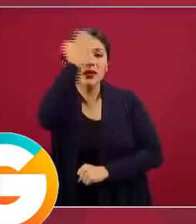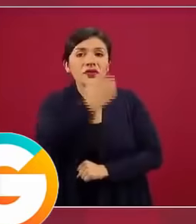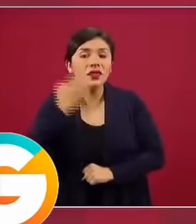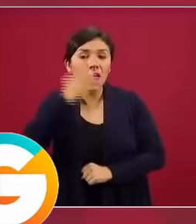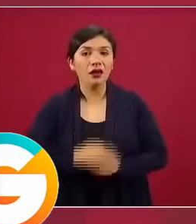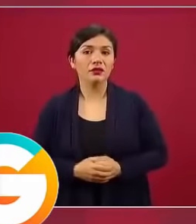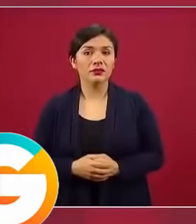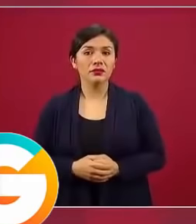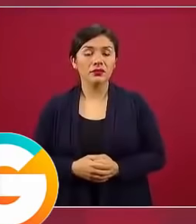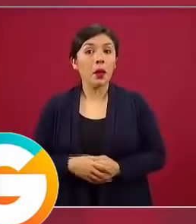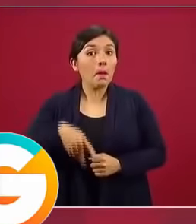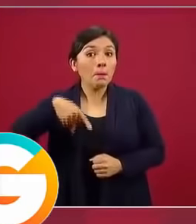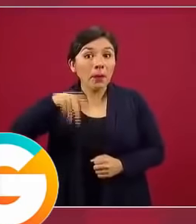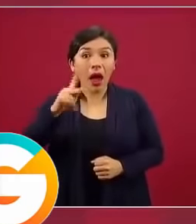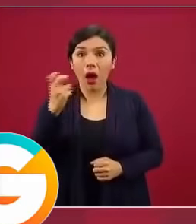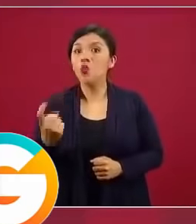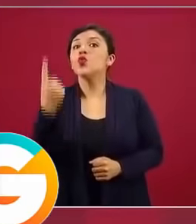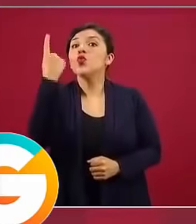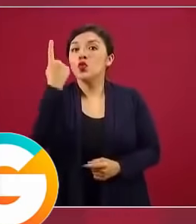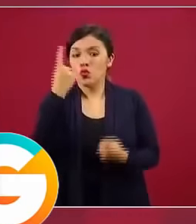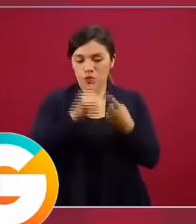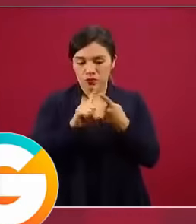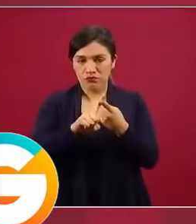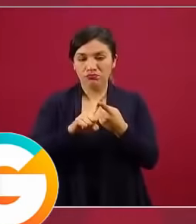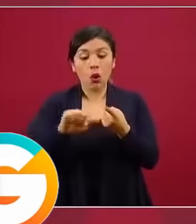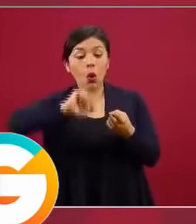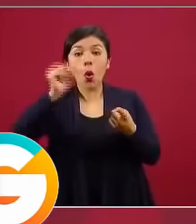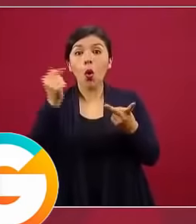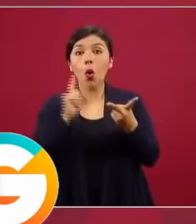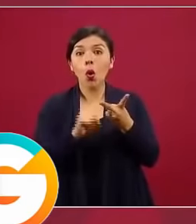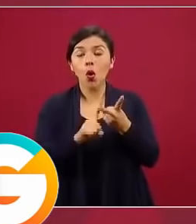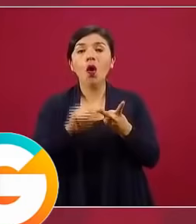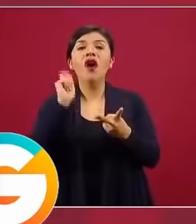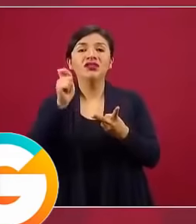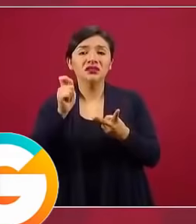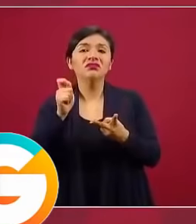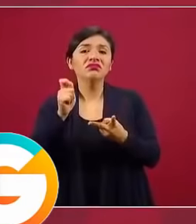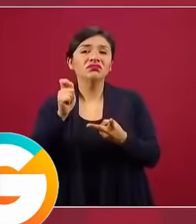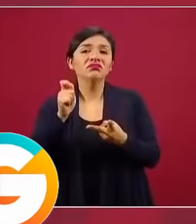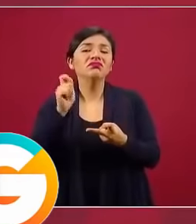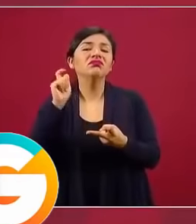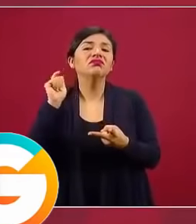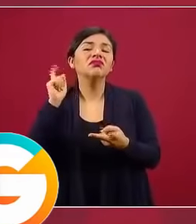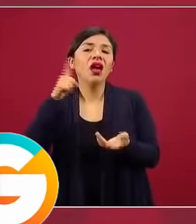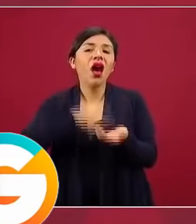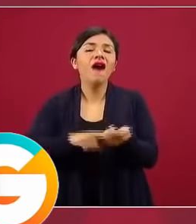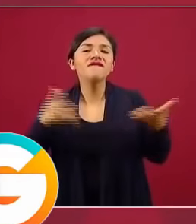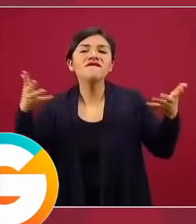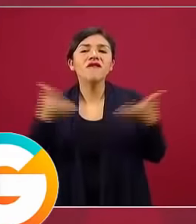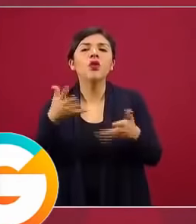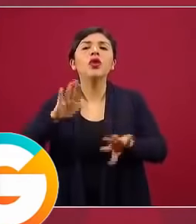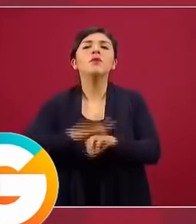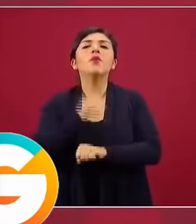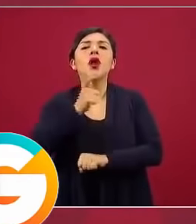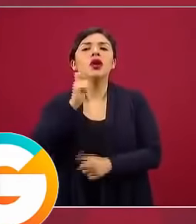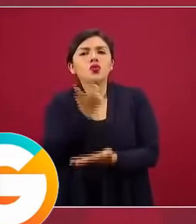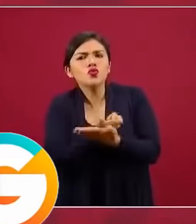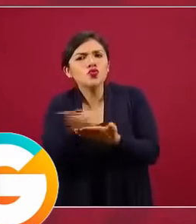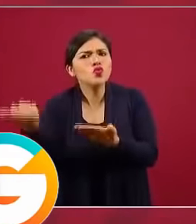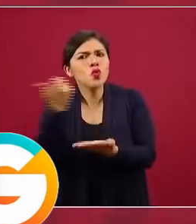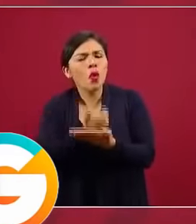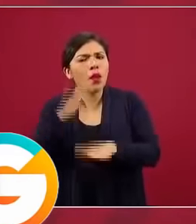Pero ese es uno. Lo otro es el fraude por el cobro